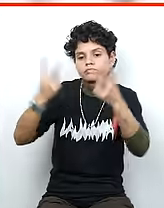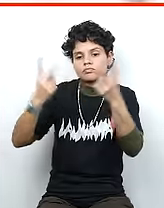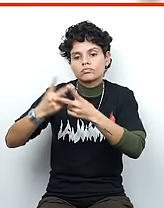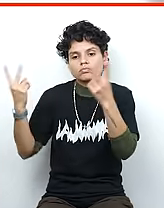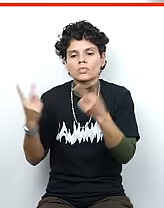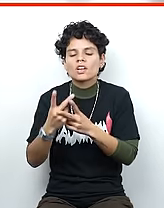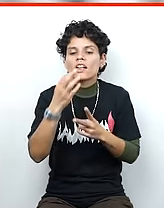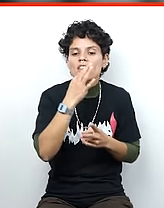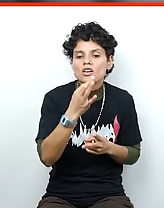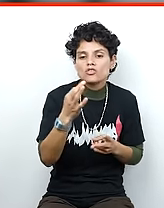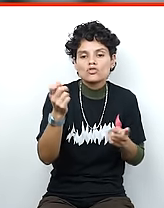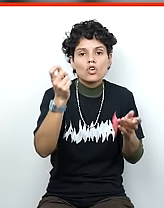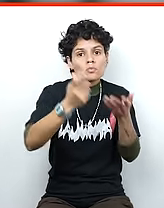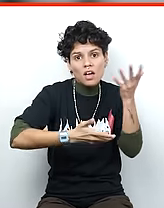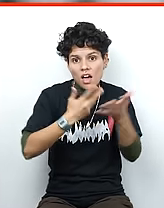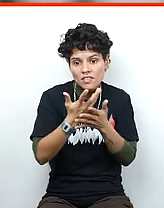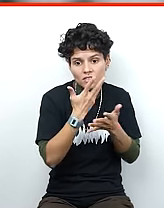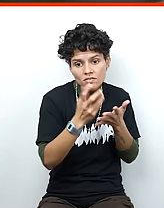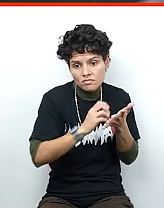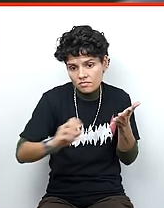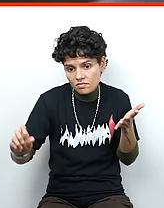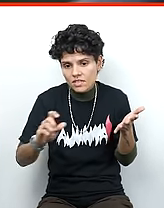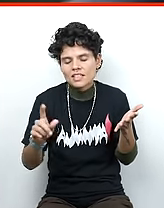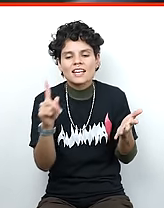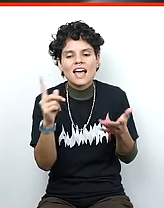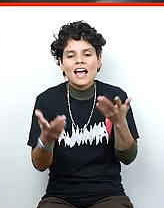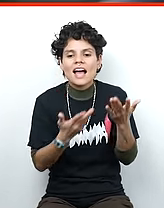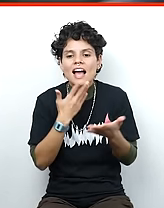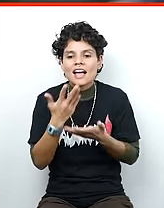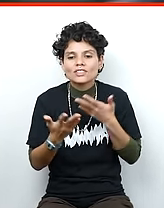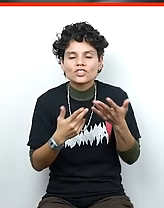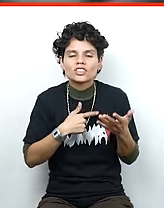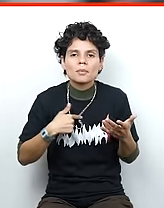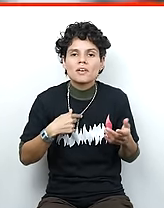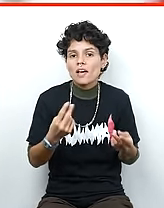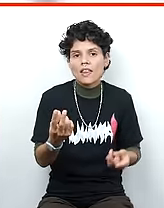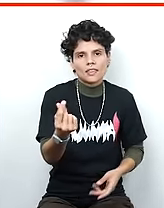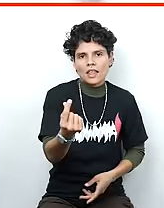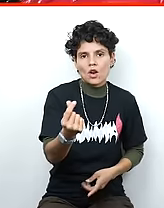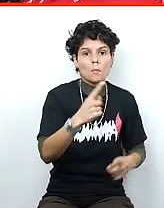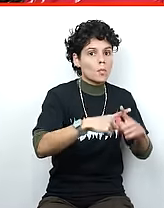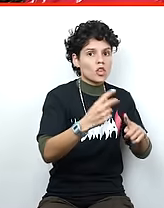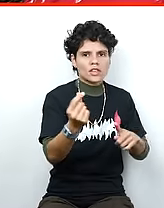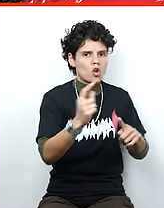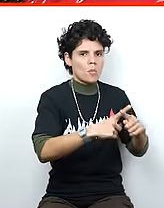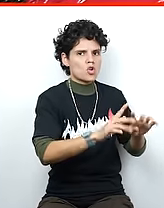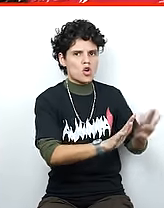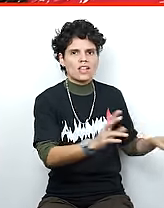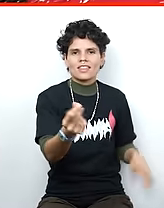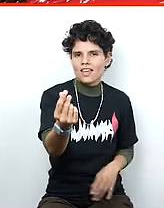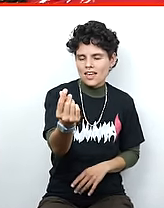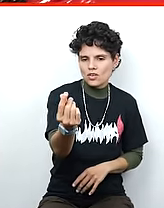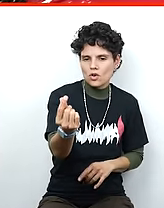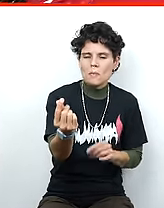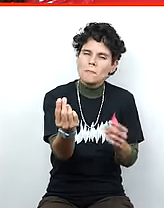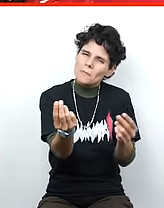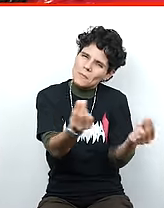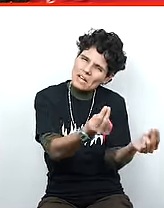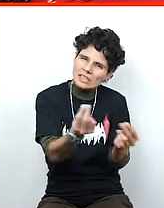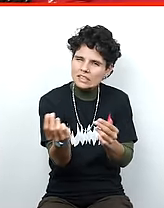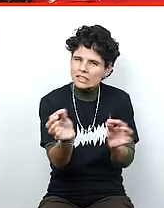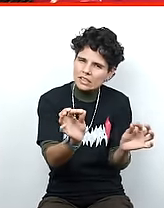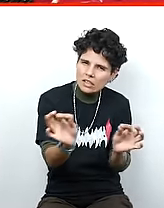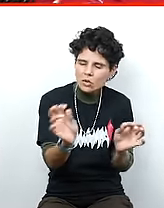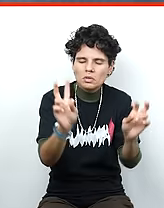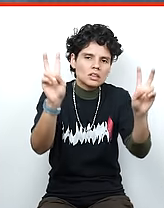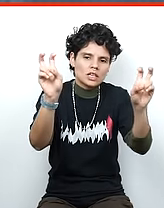pista lo va a traer para acá a grabar al estudio. Y yo le grabé el tema, po, y el tema se llama Dinero, no por el dinero, Dinero. No tiene nada que ver, pero tiene un